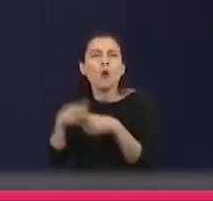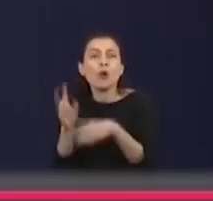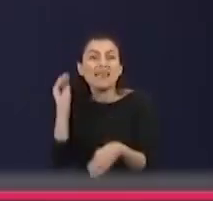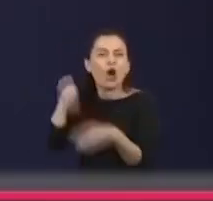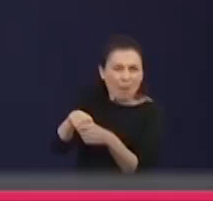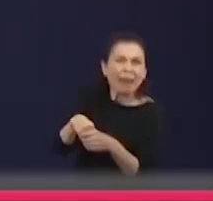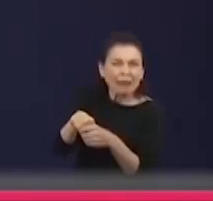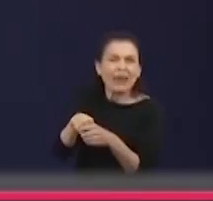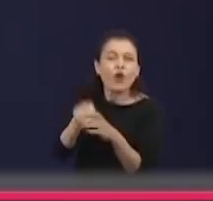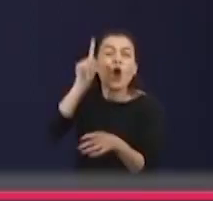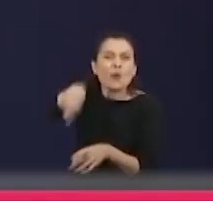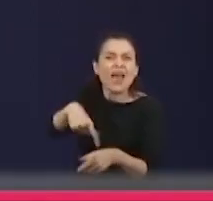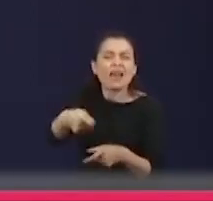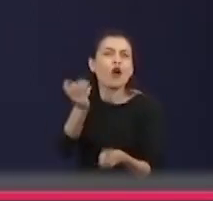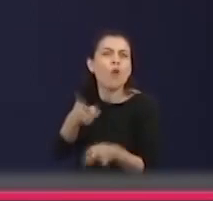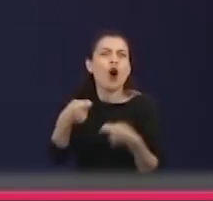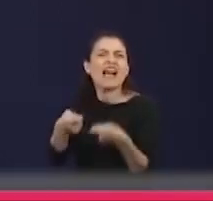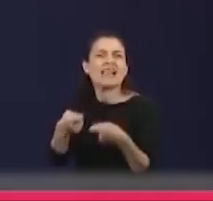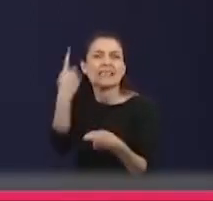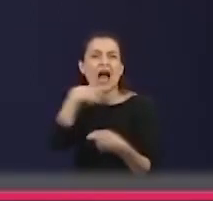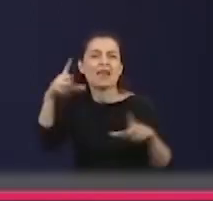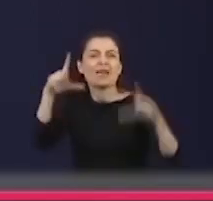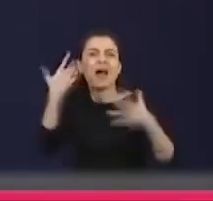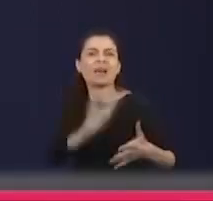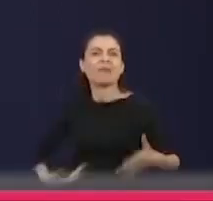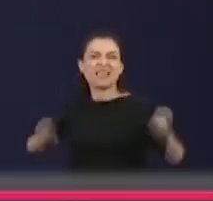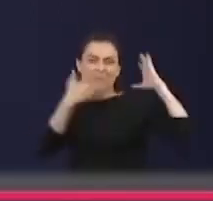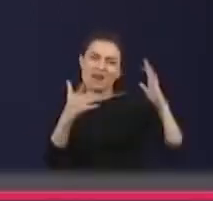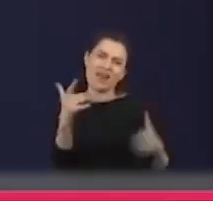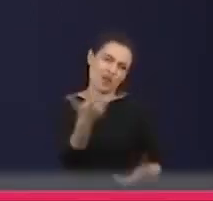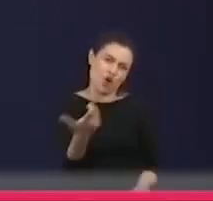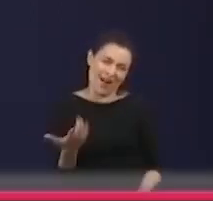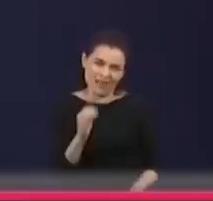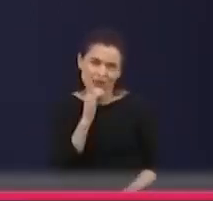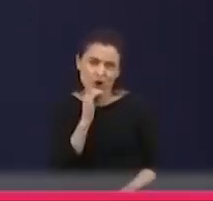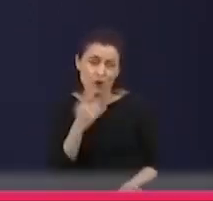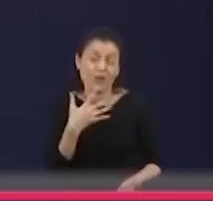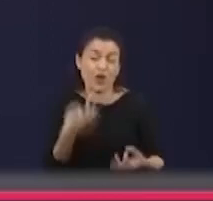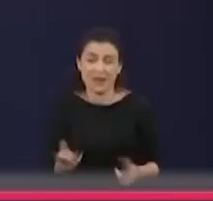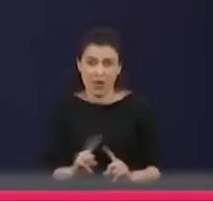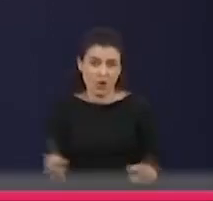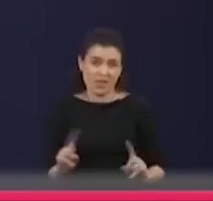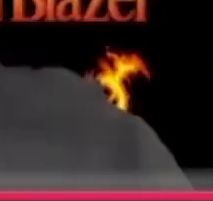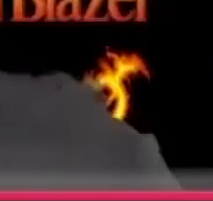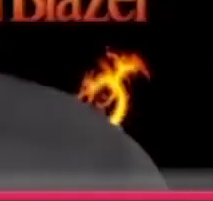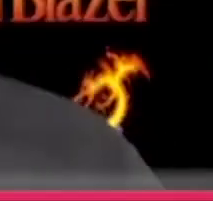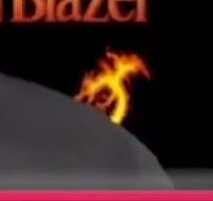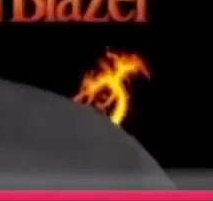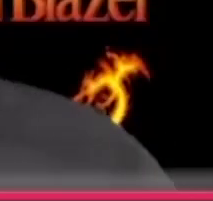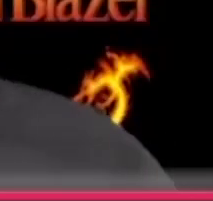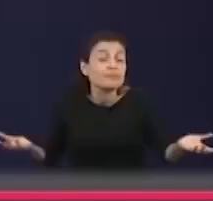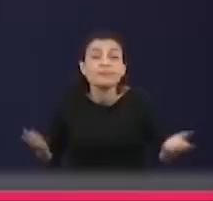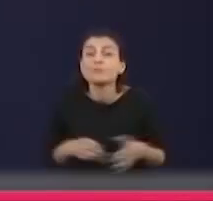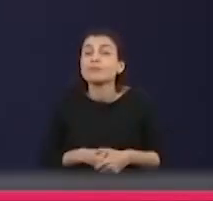gobierno, o sea, a este o cualquier otro? Bueno, no sé, es extraño, ¿no? Es una casi un tren fantasma. Bueno, ¿qué